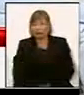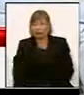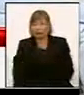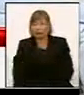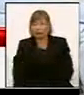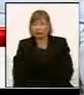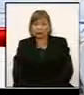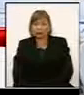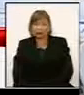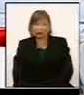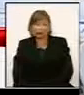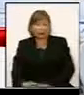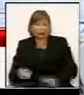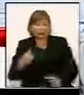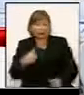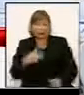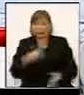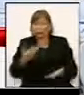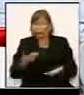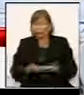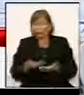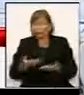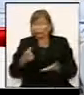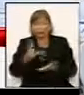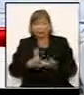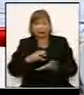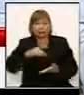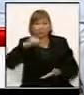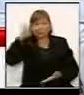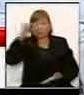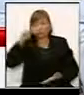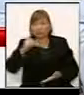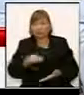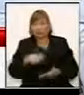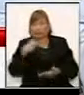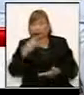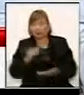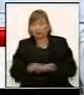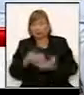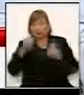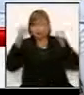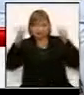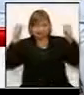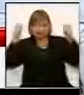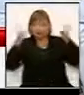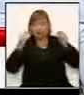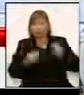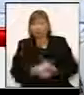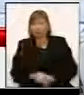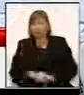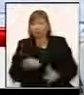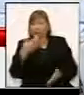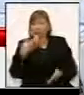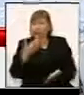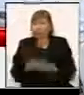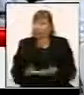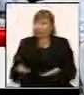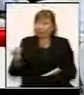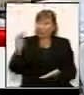Nosotros vamos a ser perjudicados. Por eso es que Lima Norte se ha puesto en marcha. Y le agradecemos